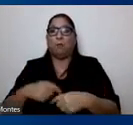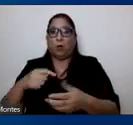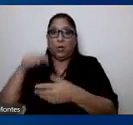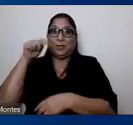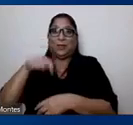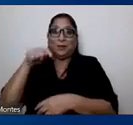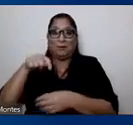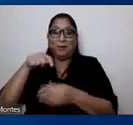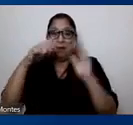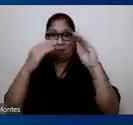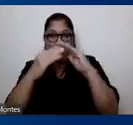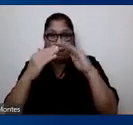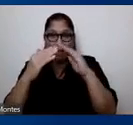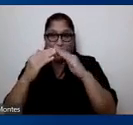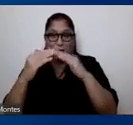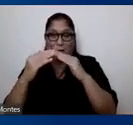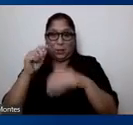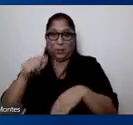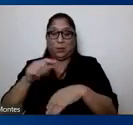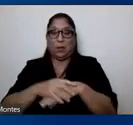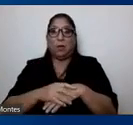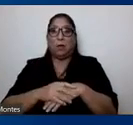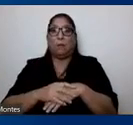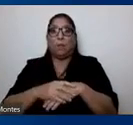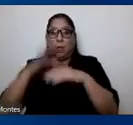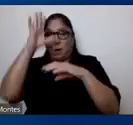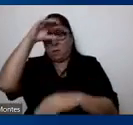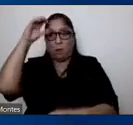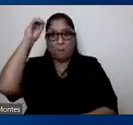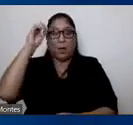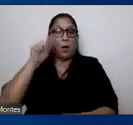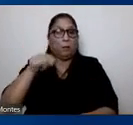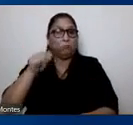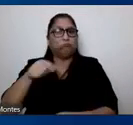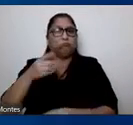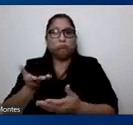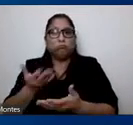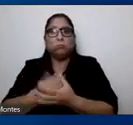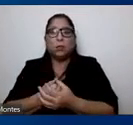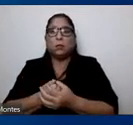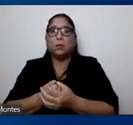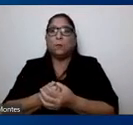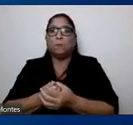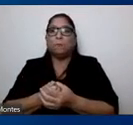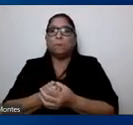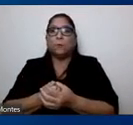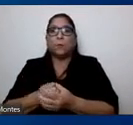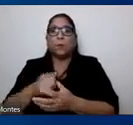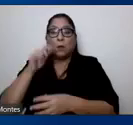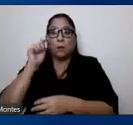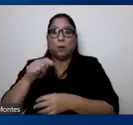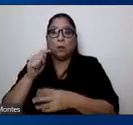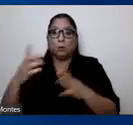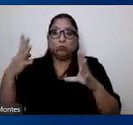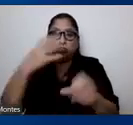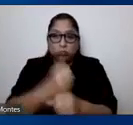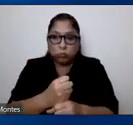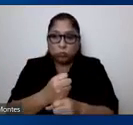residencia del embajador de dicha nacionalidad, que es tomada